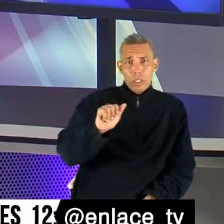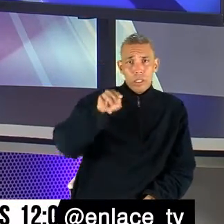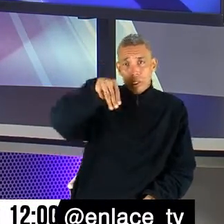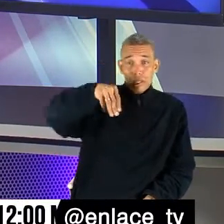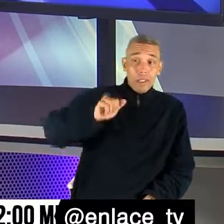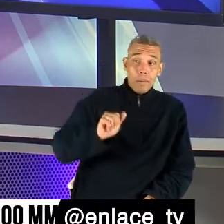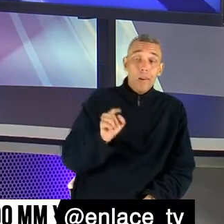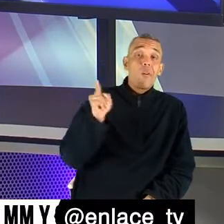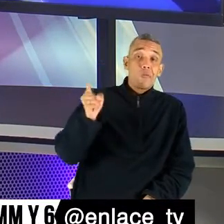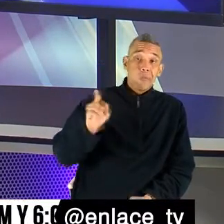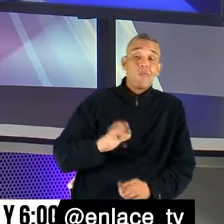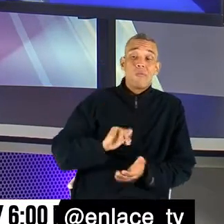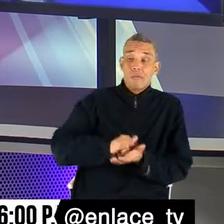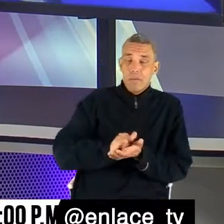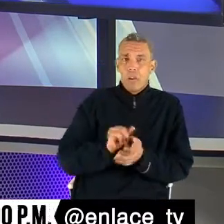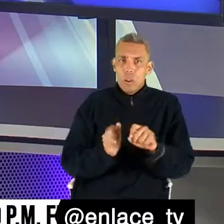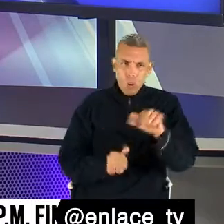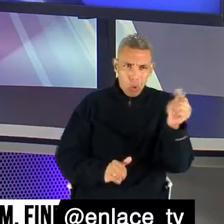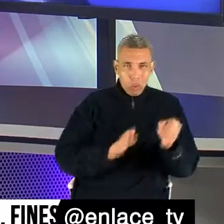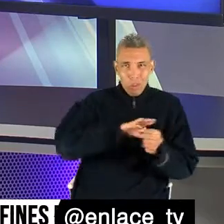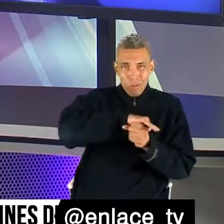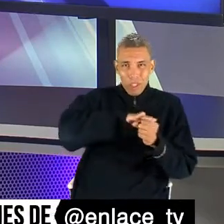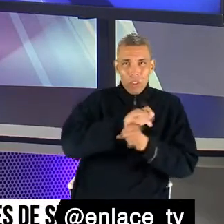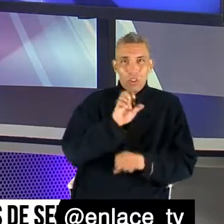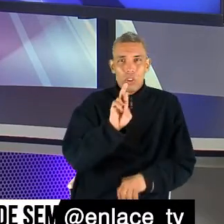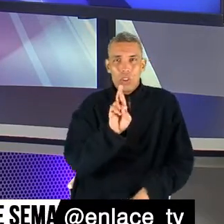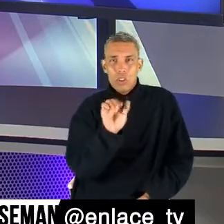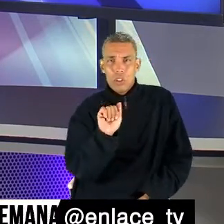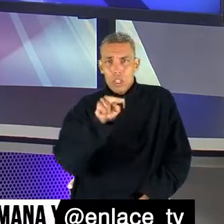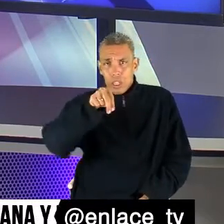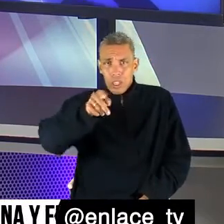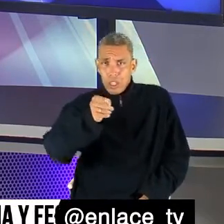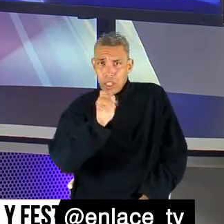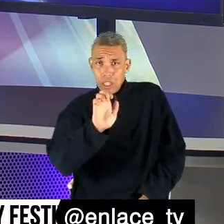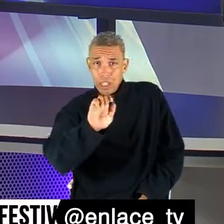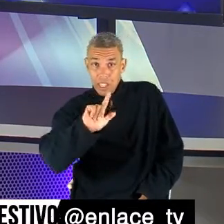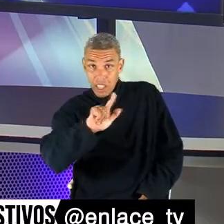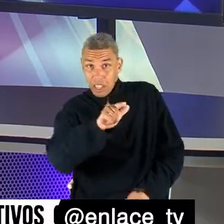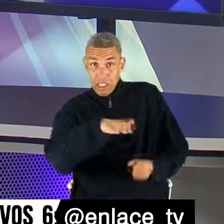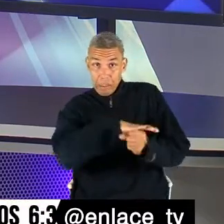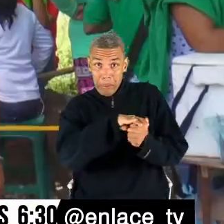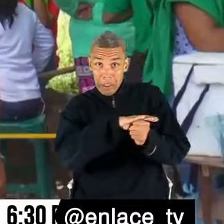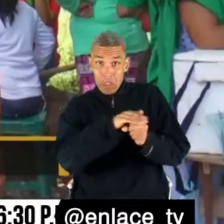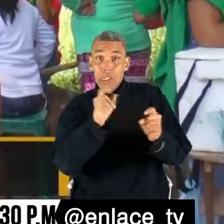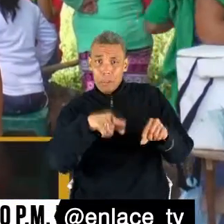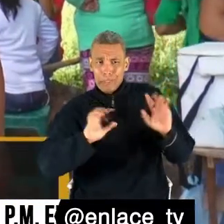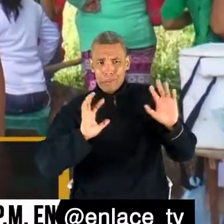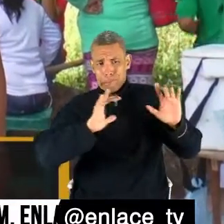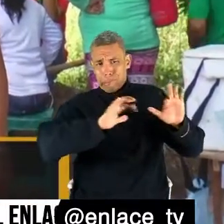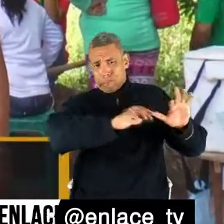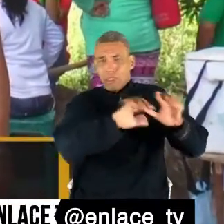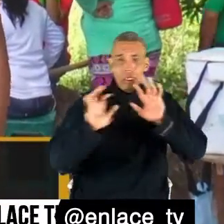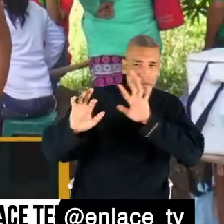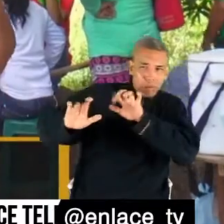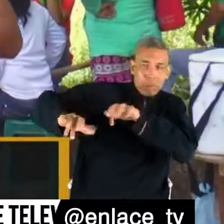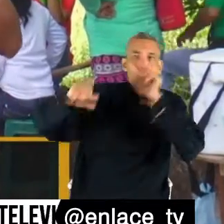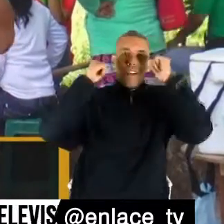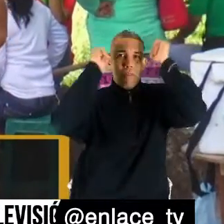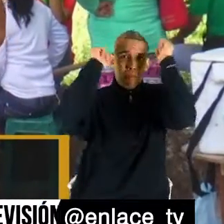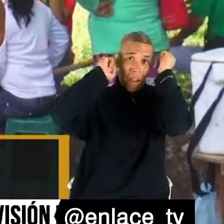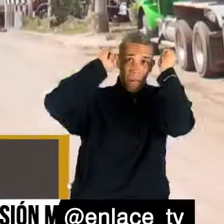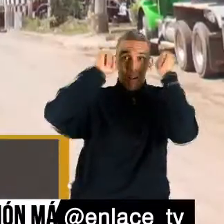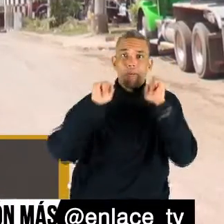Rafael Rangel en la vía nacional son los puntos de reunión de los manifestantes. Dos protestas tienen lugar en jurisdicción de